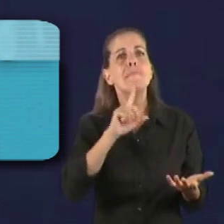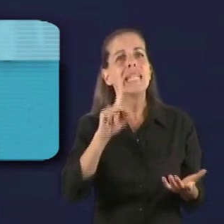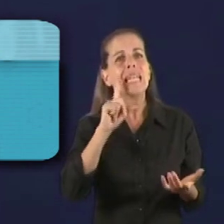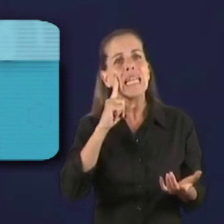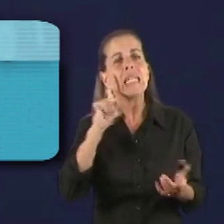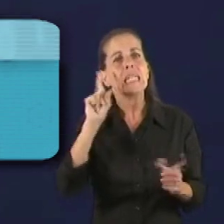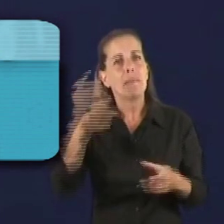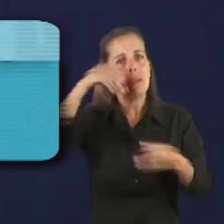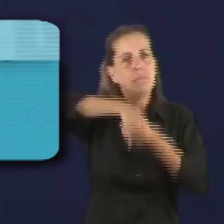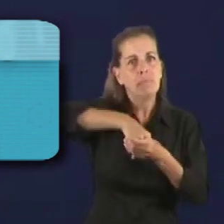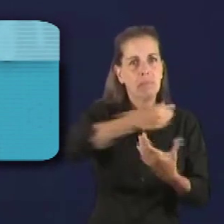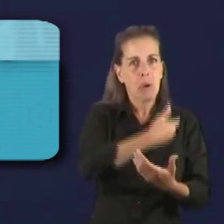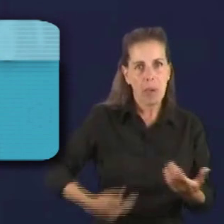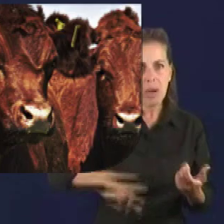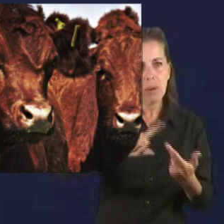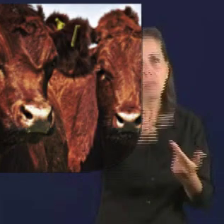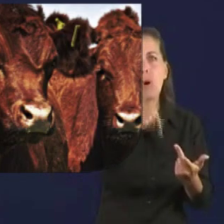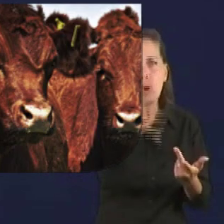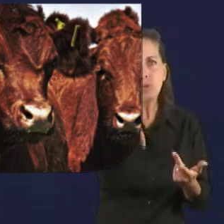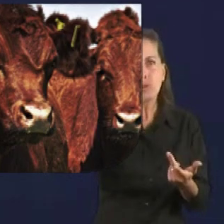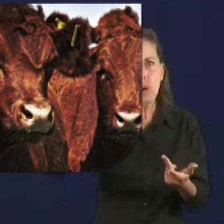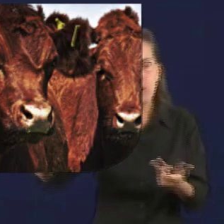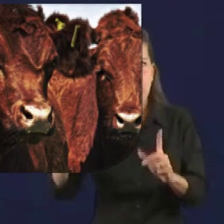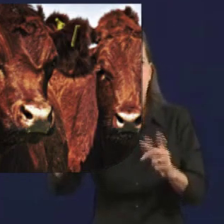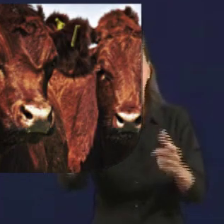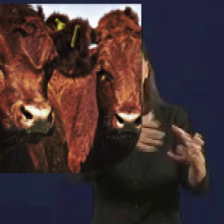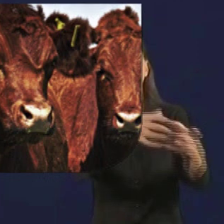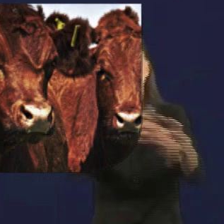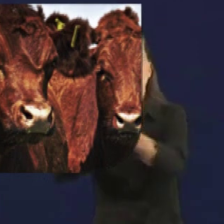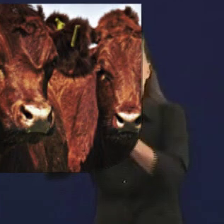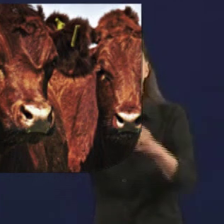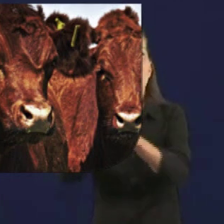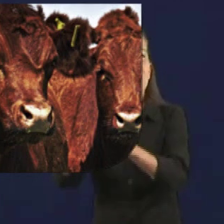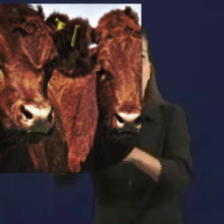ministra de Seguridad Patricia Burrich en la mañana de hoy, donde